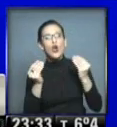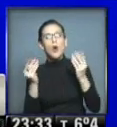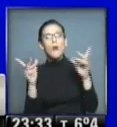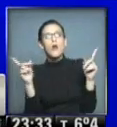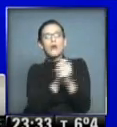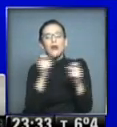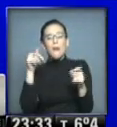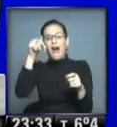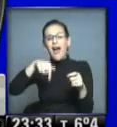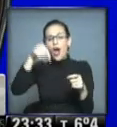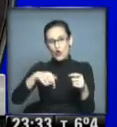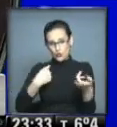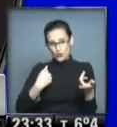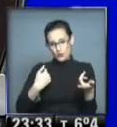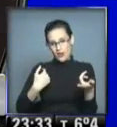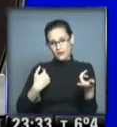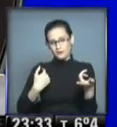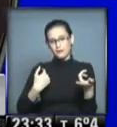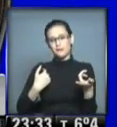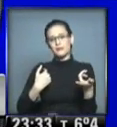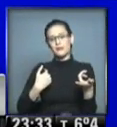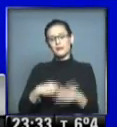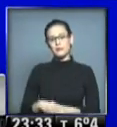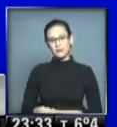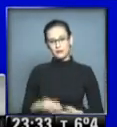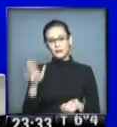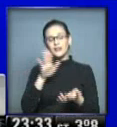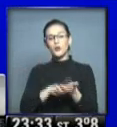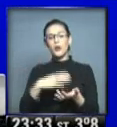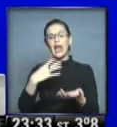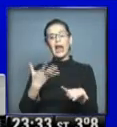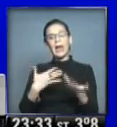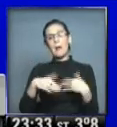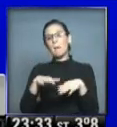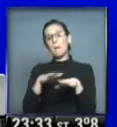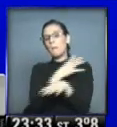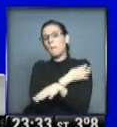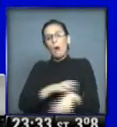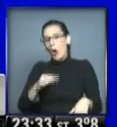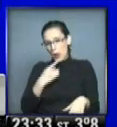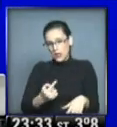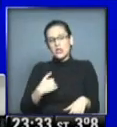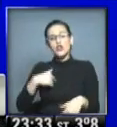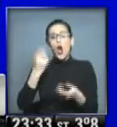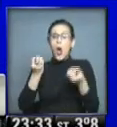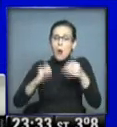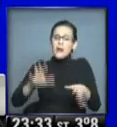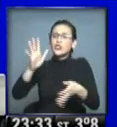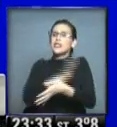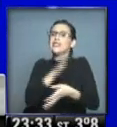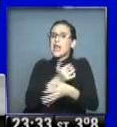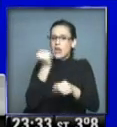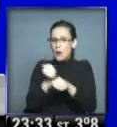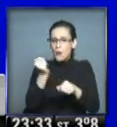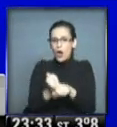de donde soy yo, ¿no?, que es la clase más baja de la sociedad. Y bueno, decidí hacer cine